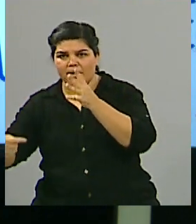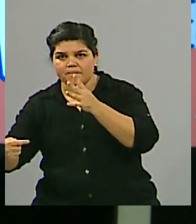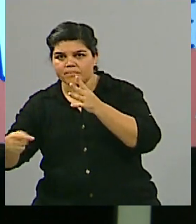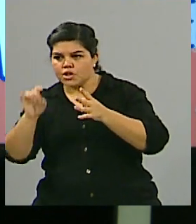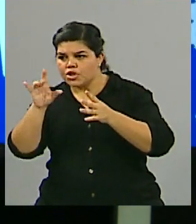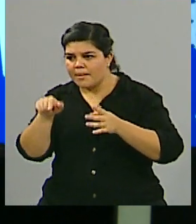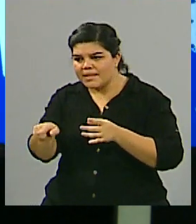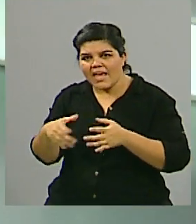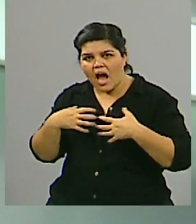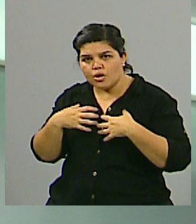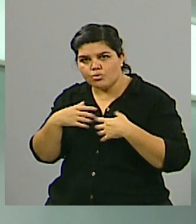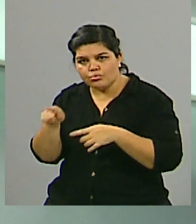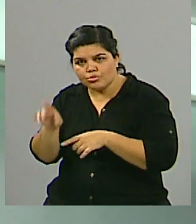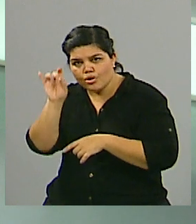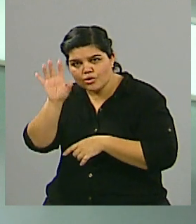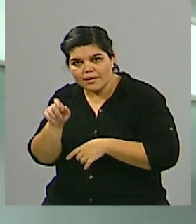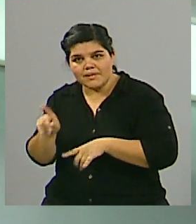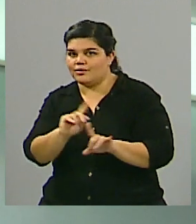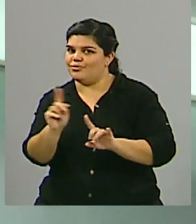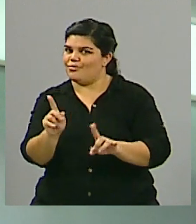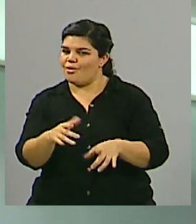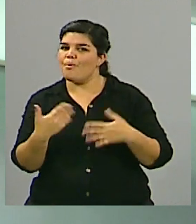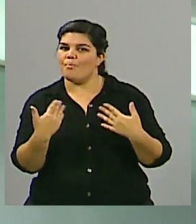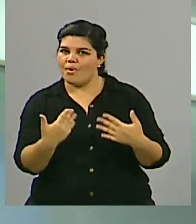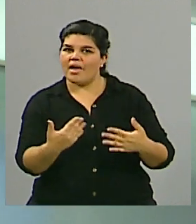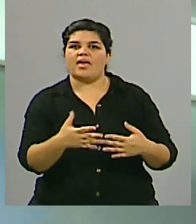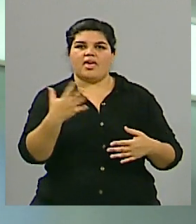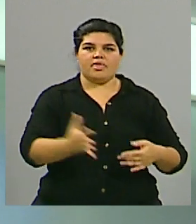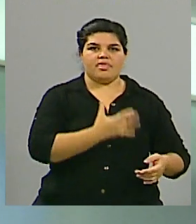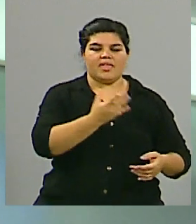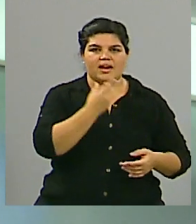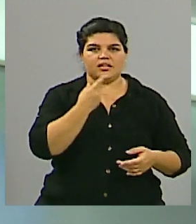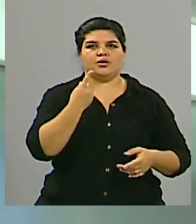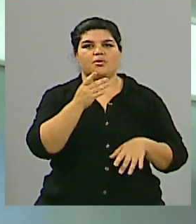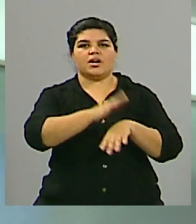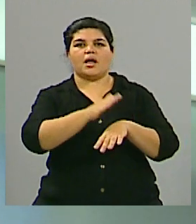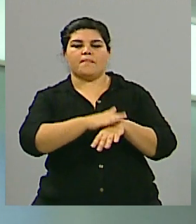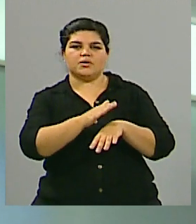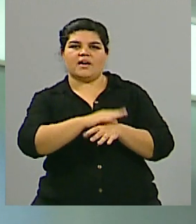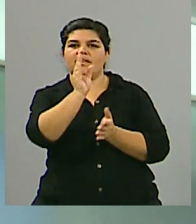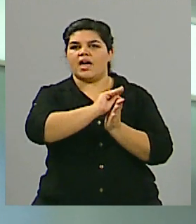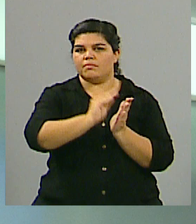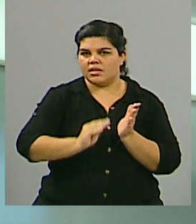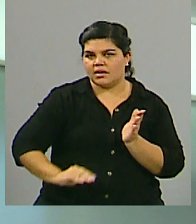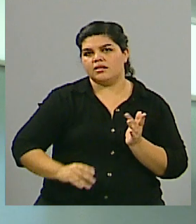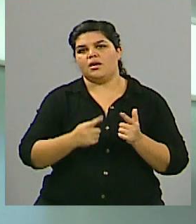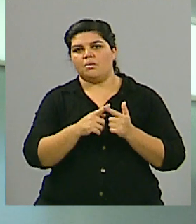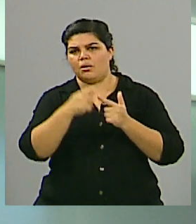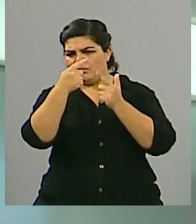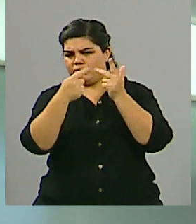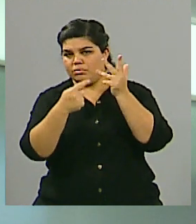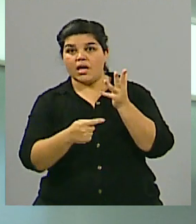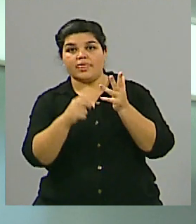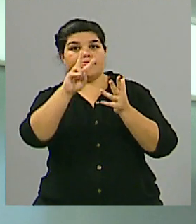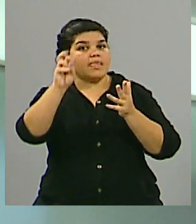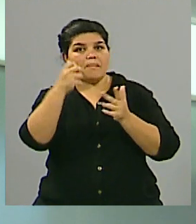estudiantes. Claro. Es un trabajo que tienen que hacer desde directivos, como digo, personal administrativo, y que está vinculado con varias